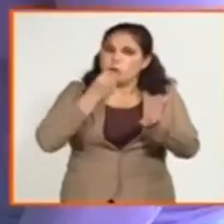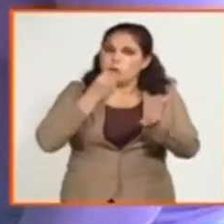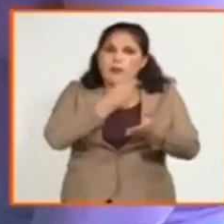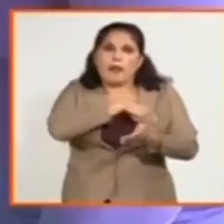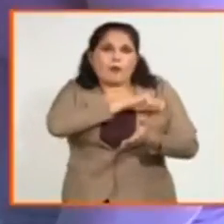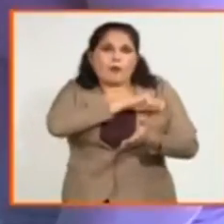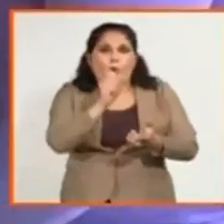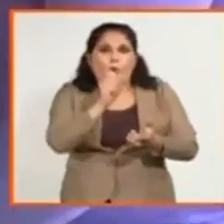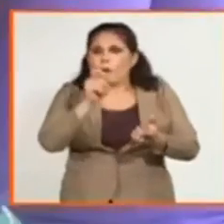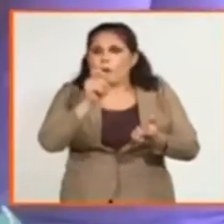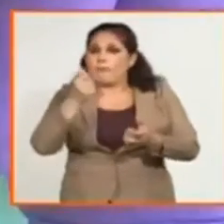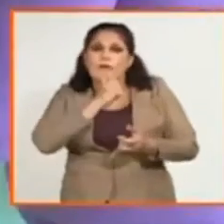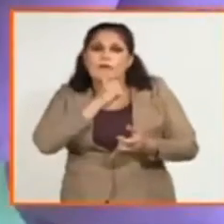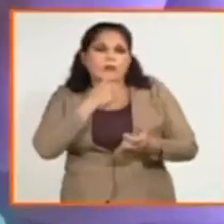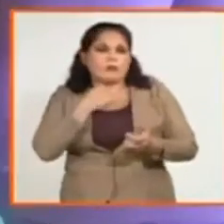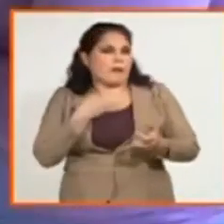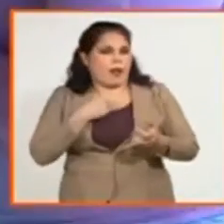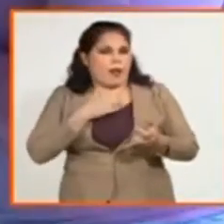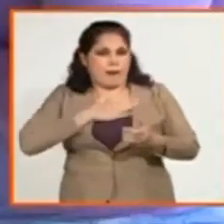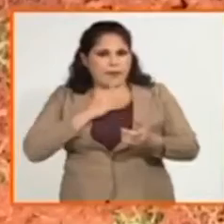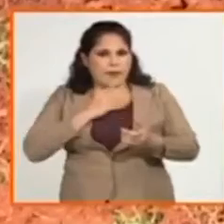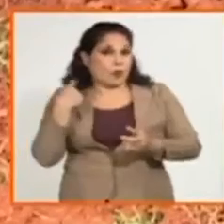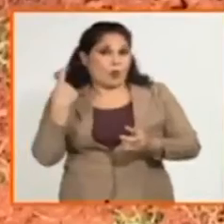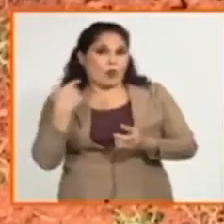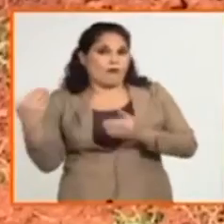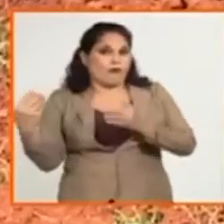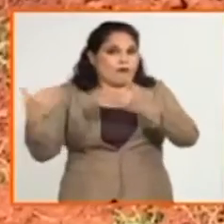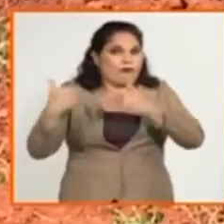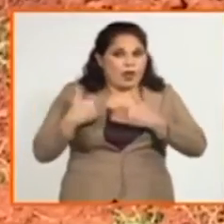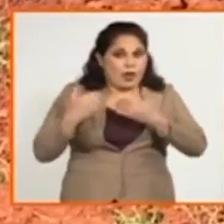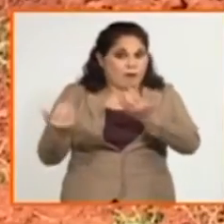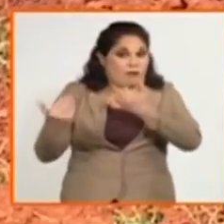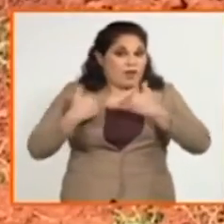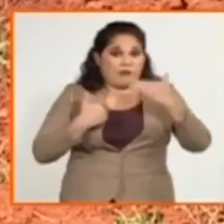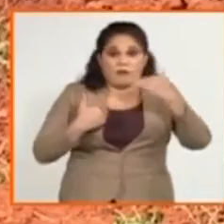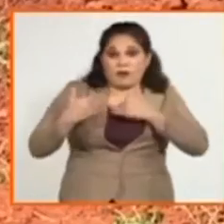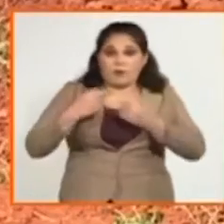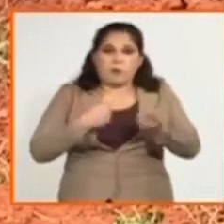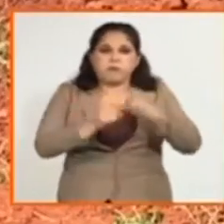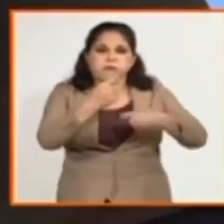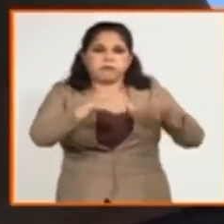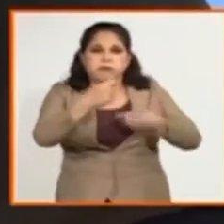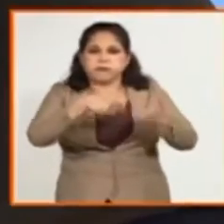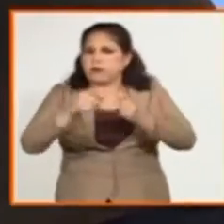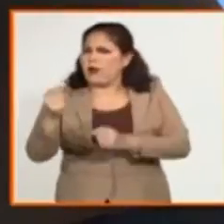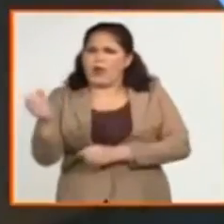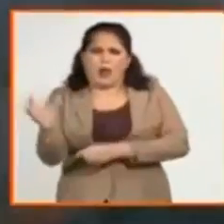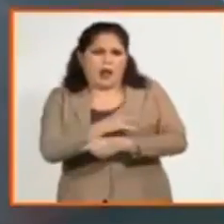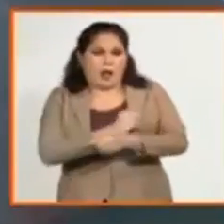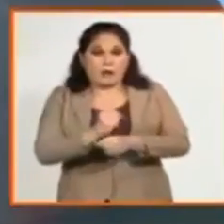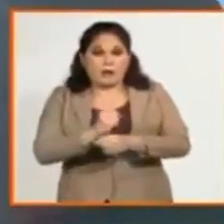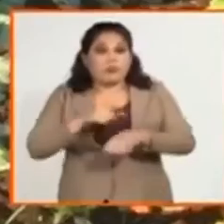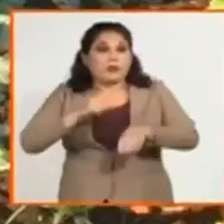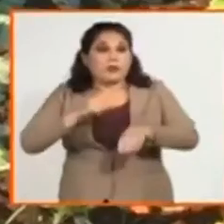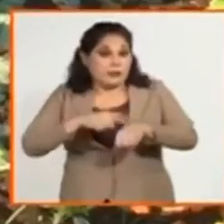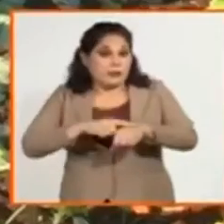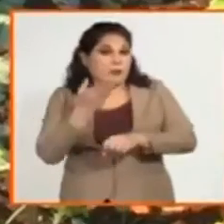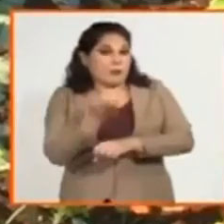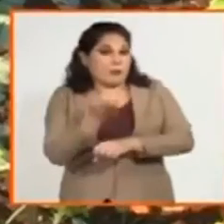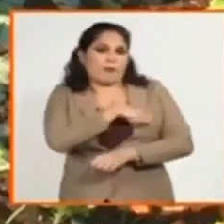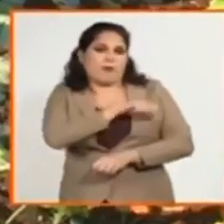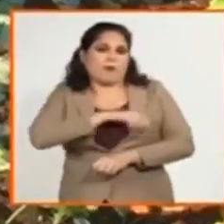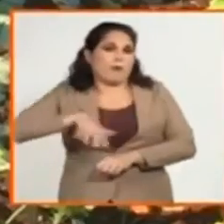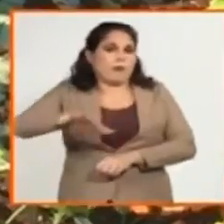que los clientes lo puedan asumir. Intensificar la producción de alimentos en tiempos de alta demanda es